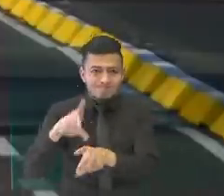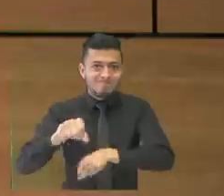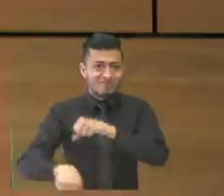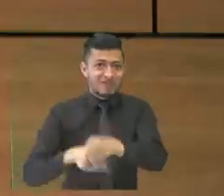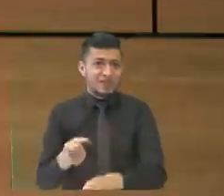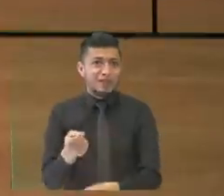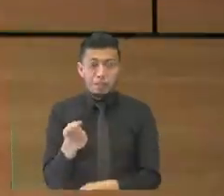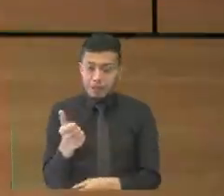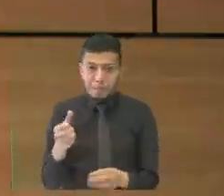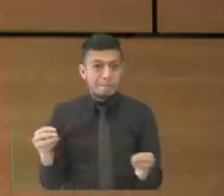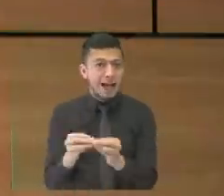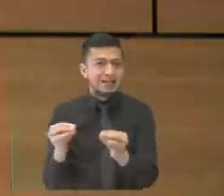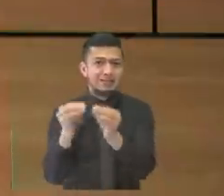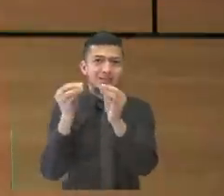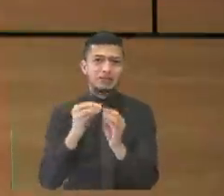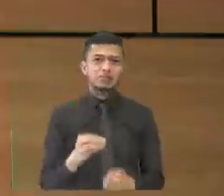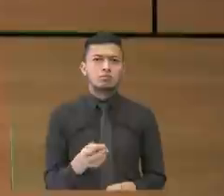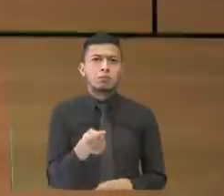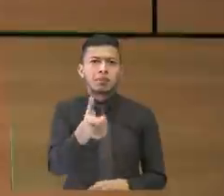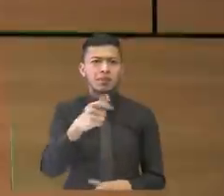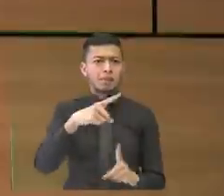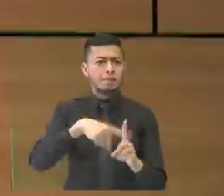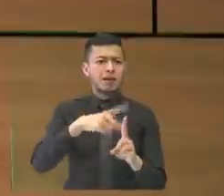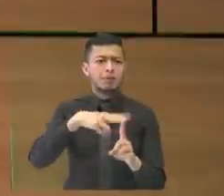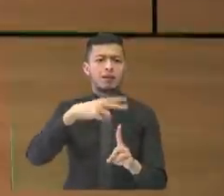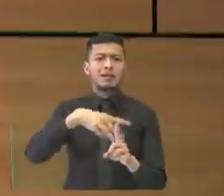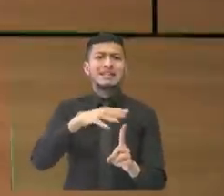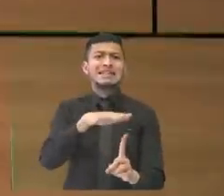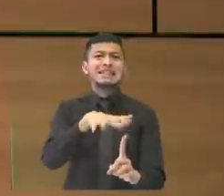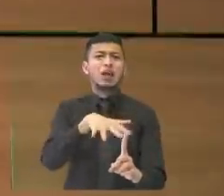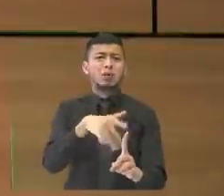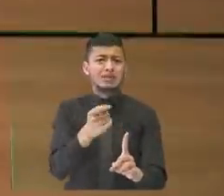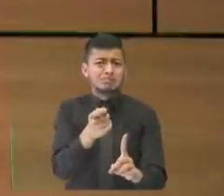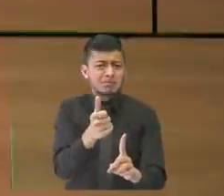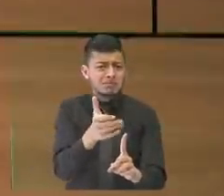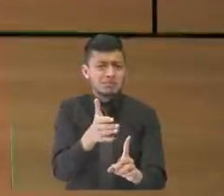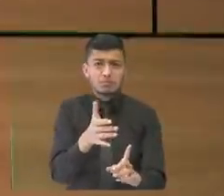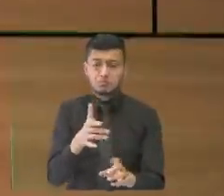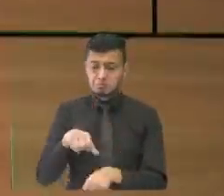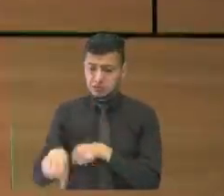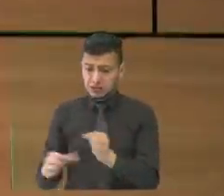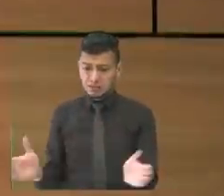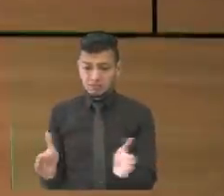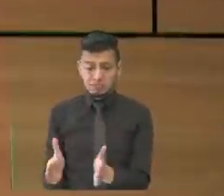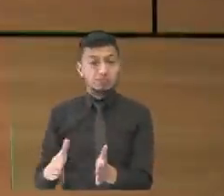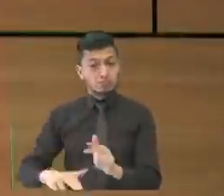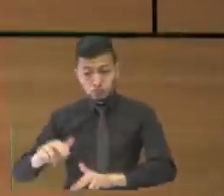pocos meses, en menos de 5 meses, el bicicarril